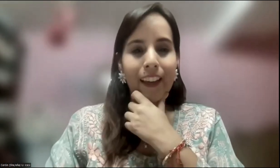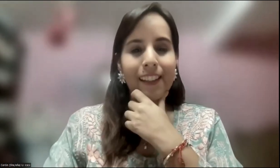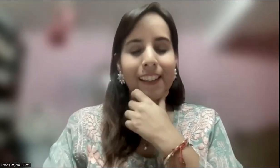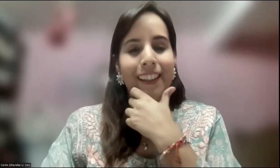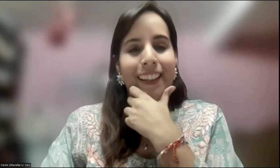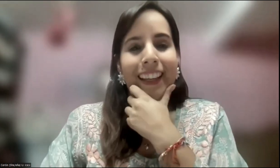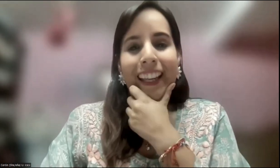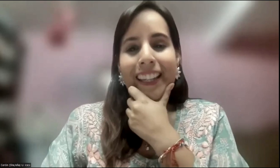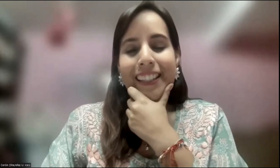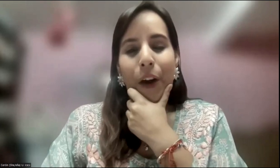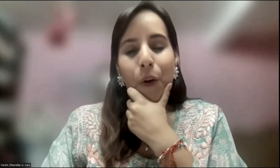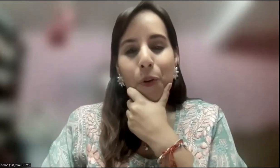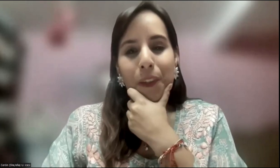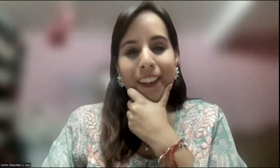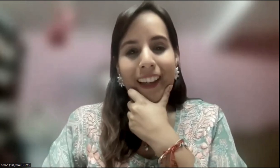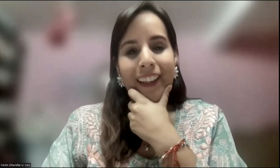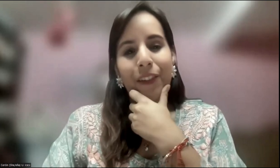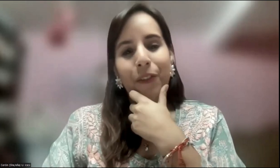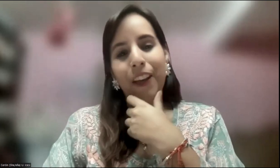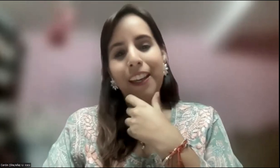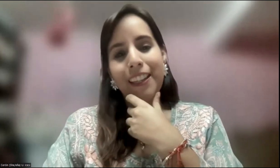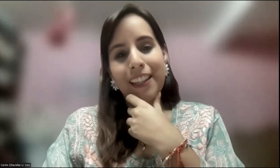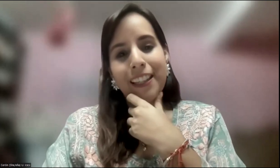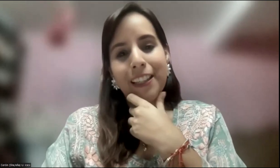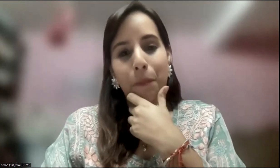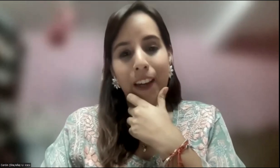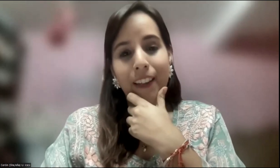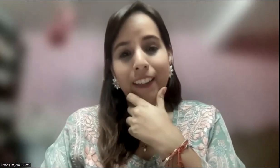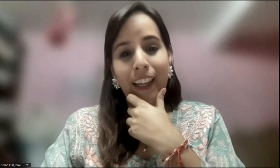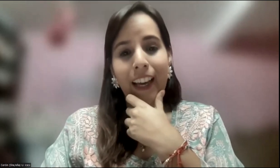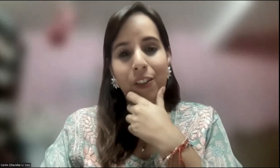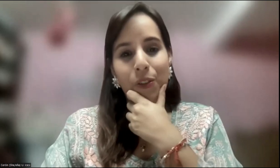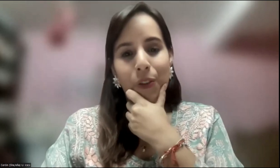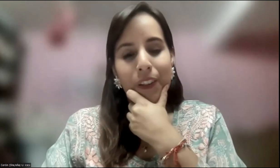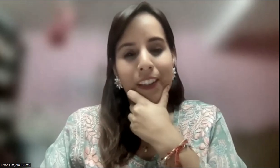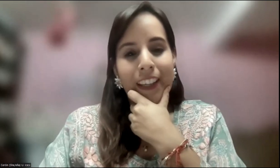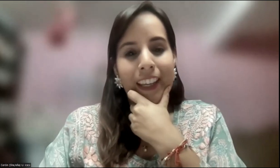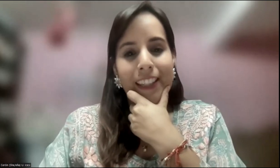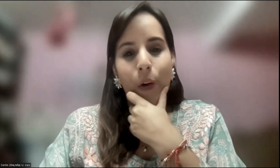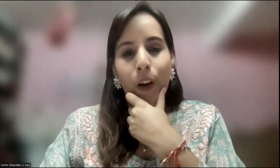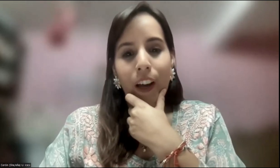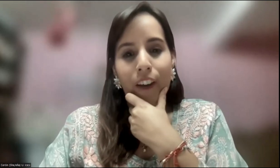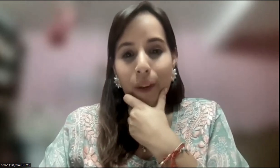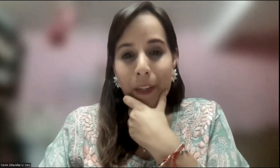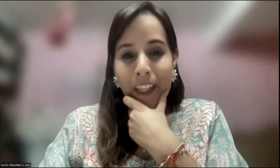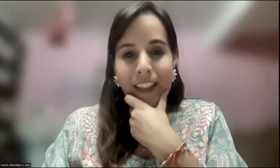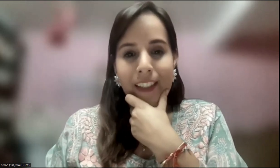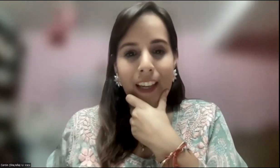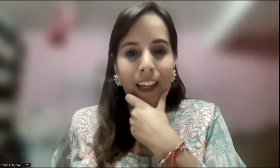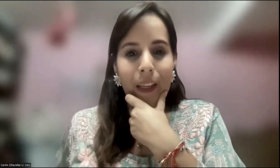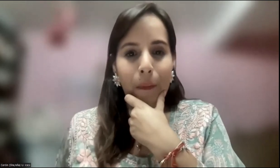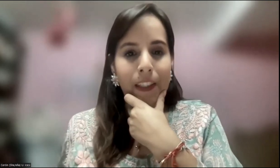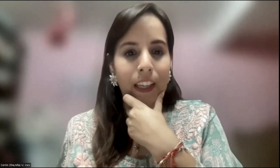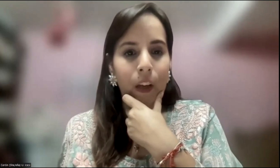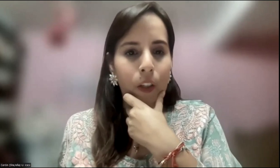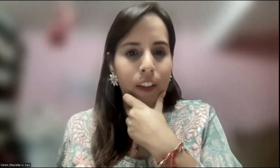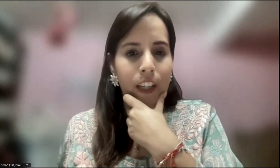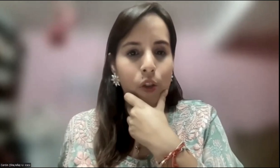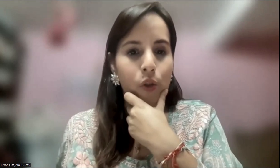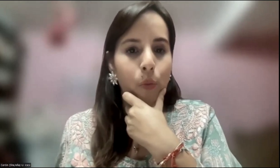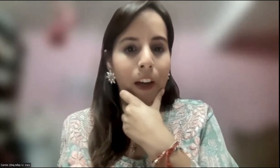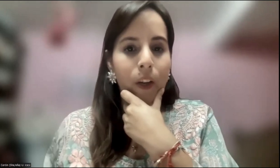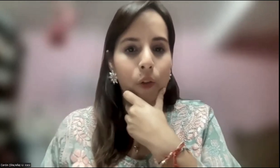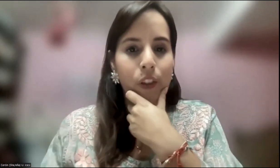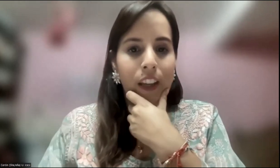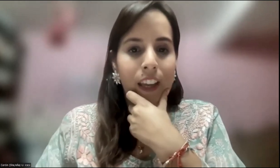amigas en esta órbita una de ellas es Marta Castro que es abogada feminista investigadora en